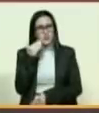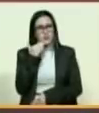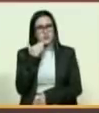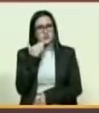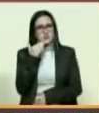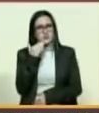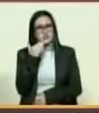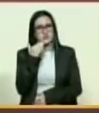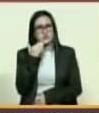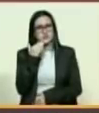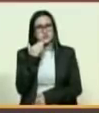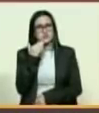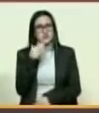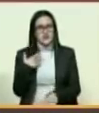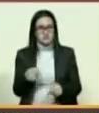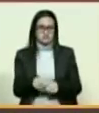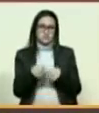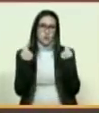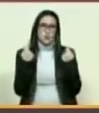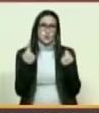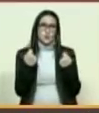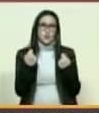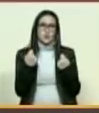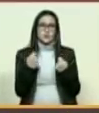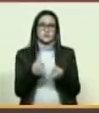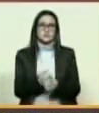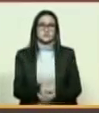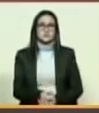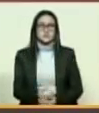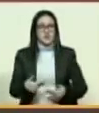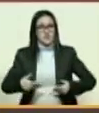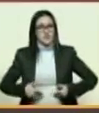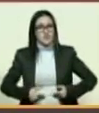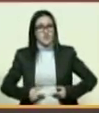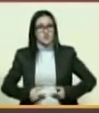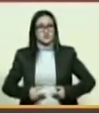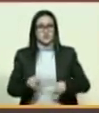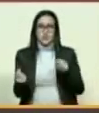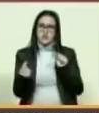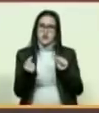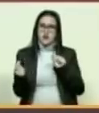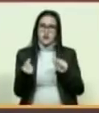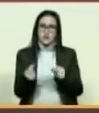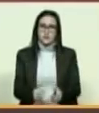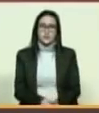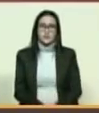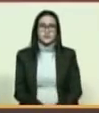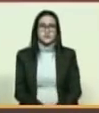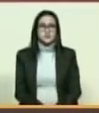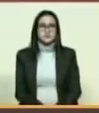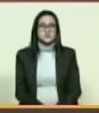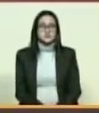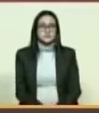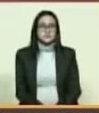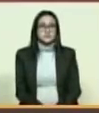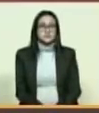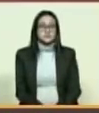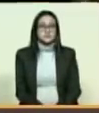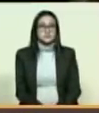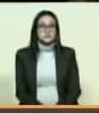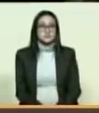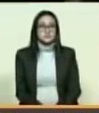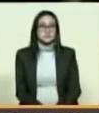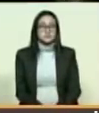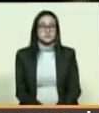han intentado boicotear, sabotear este esfuerzo para el diálogo. Ya es público y notorio